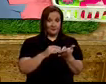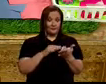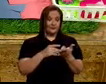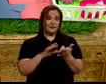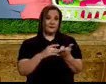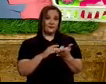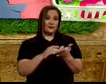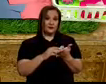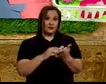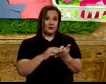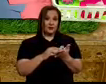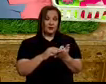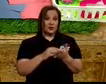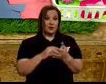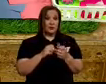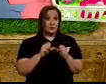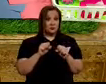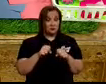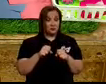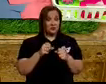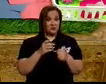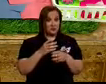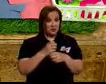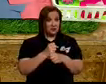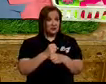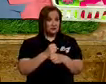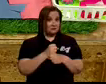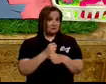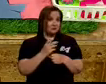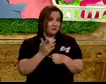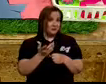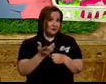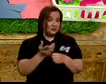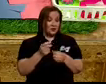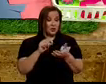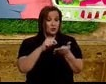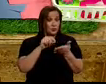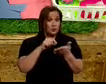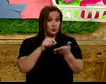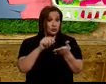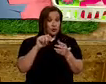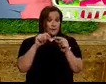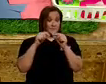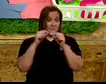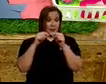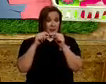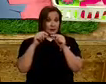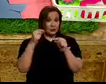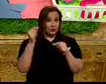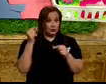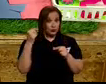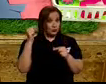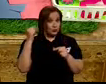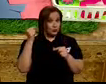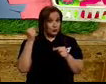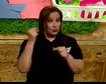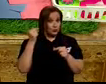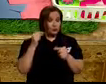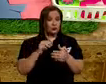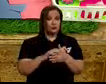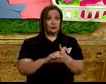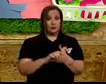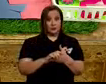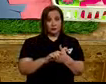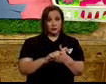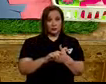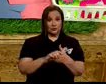Aquí lo puedes hacer con los Q-tips, que va a ser mucho más divertido. Y vamos a apoyar mucho lo que es la parte